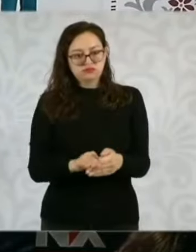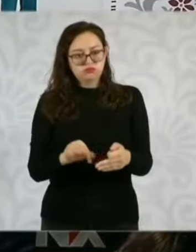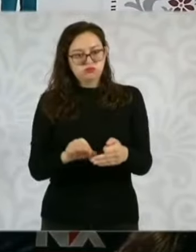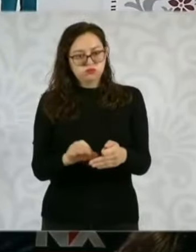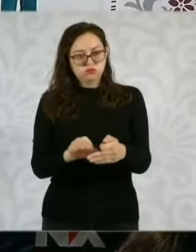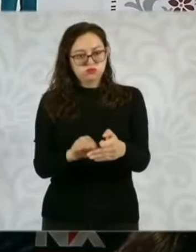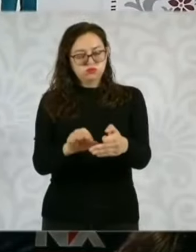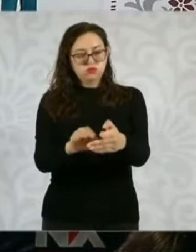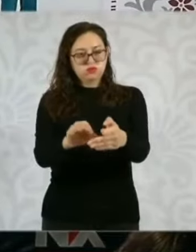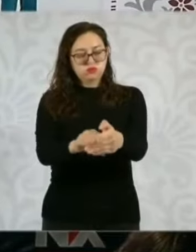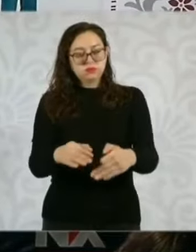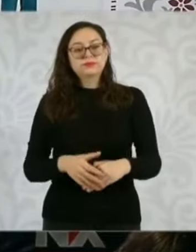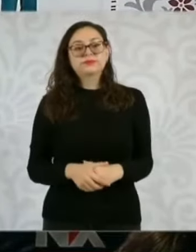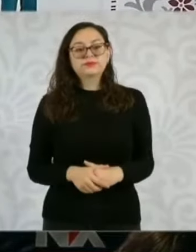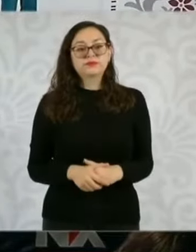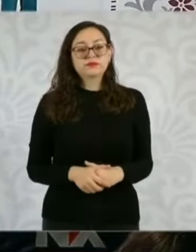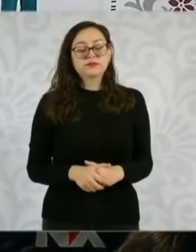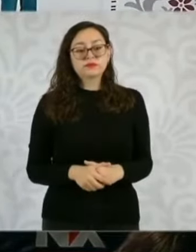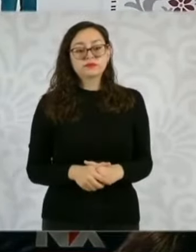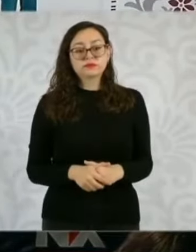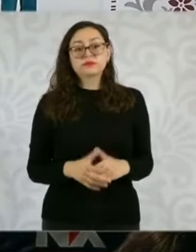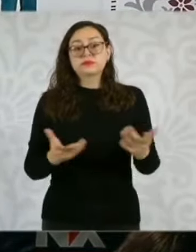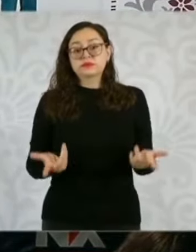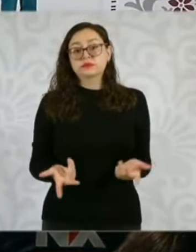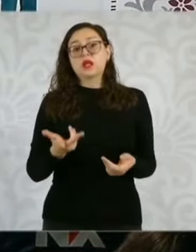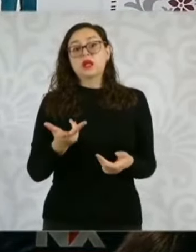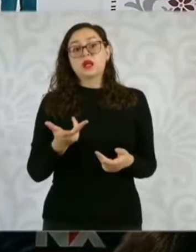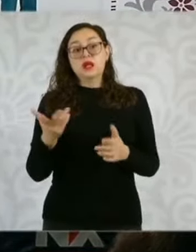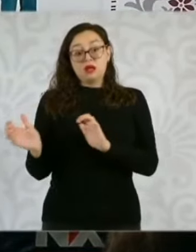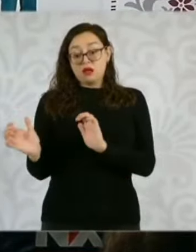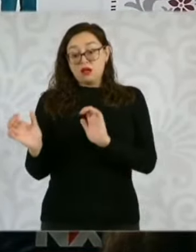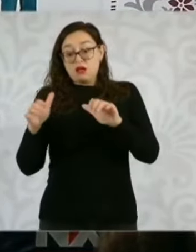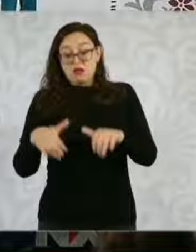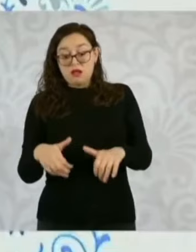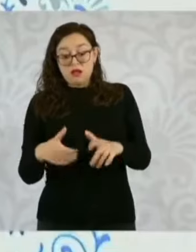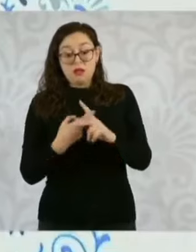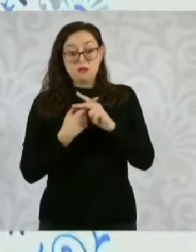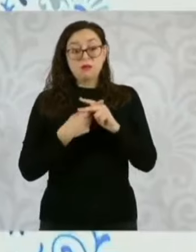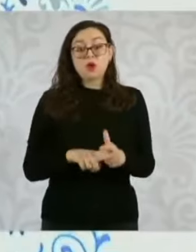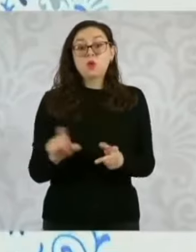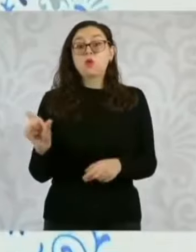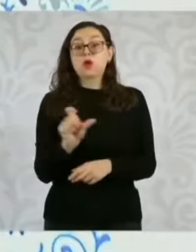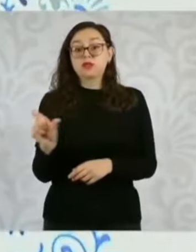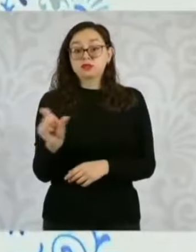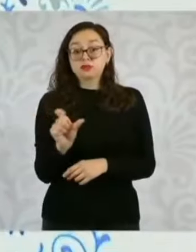Adelante. La contratación de médicos y enfermeras se va a realizar entre el